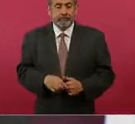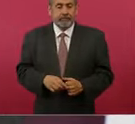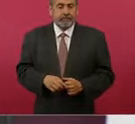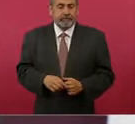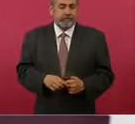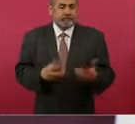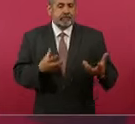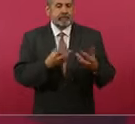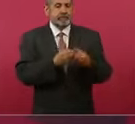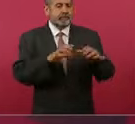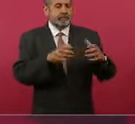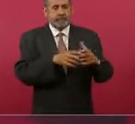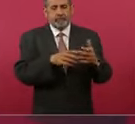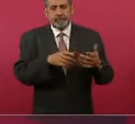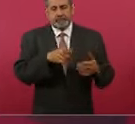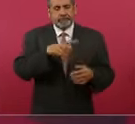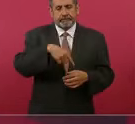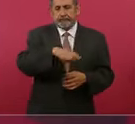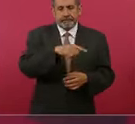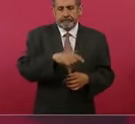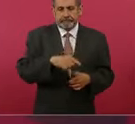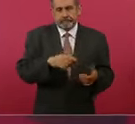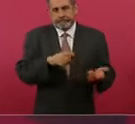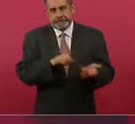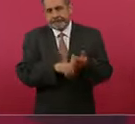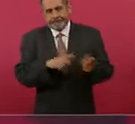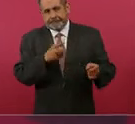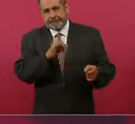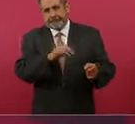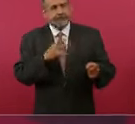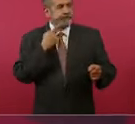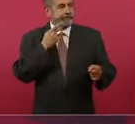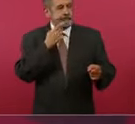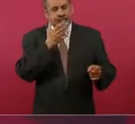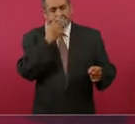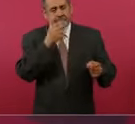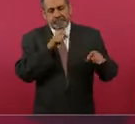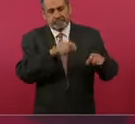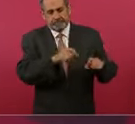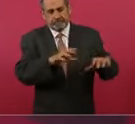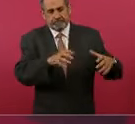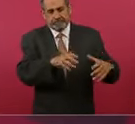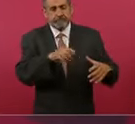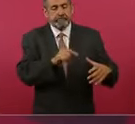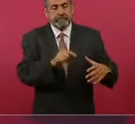como parte de la picaresca, ¿no?, de la política tradicional.